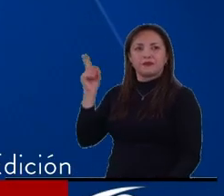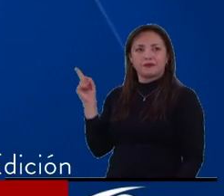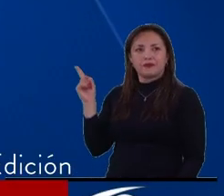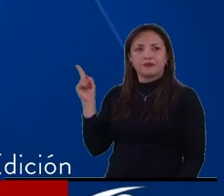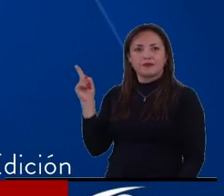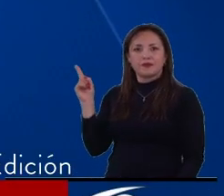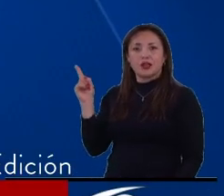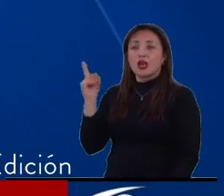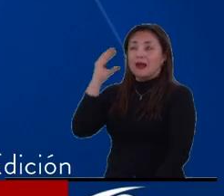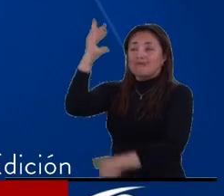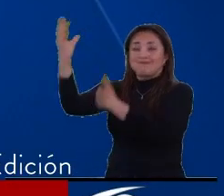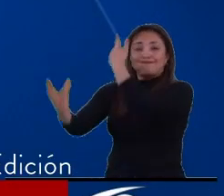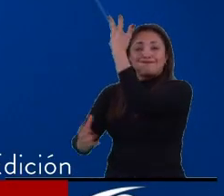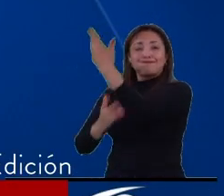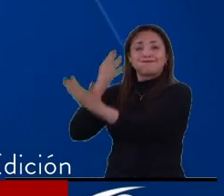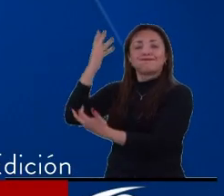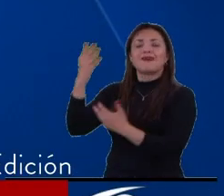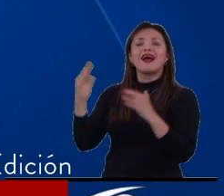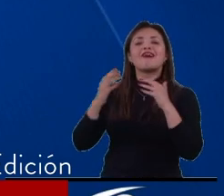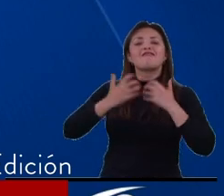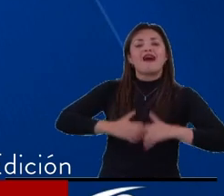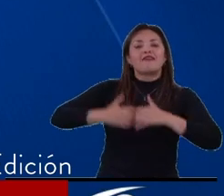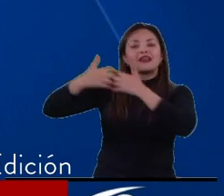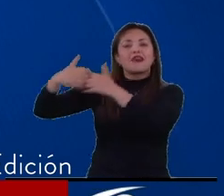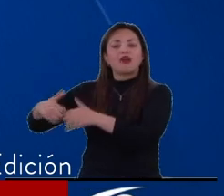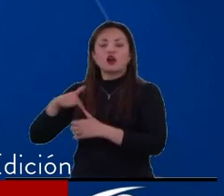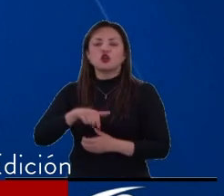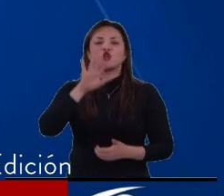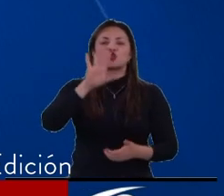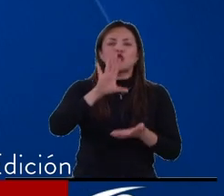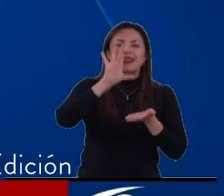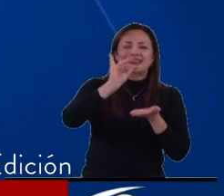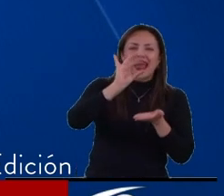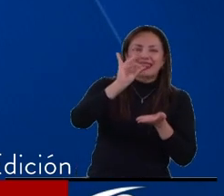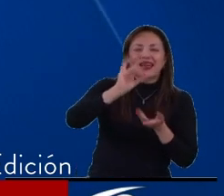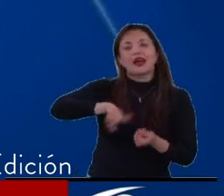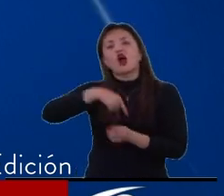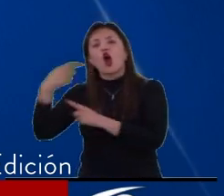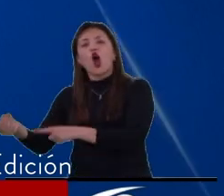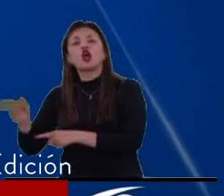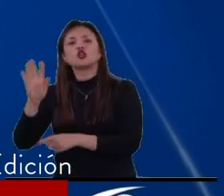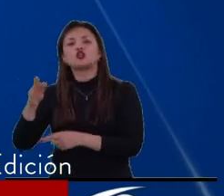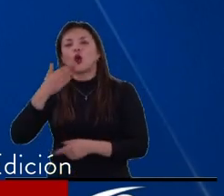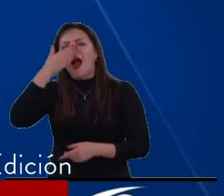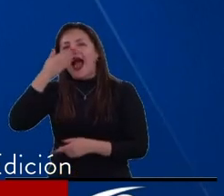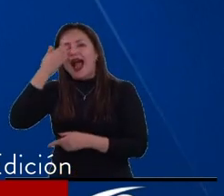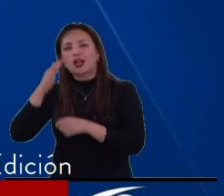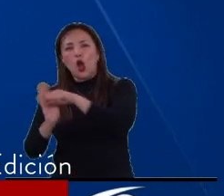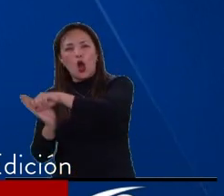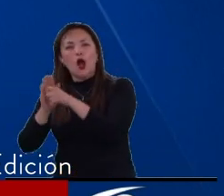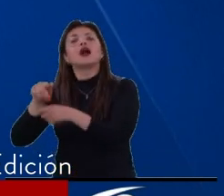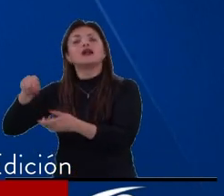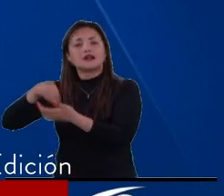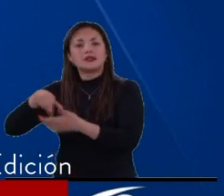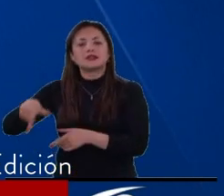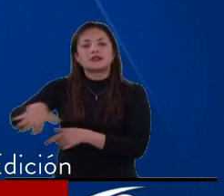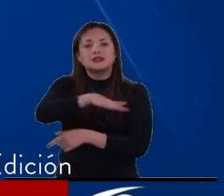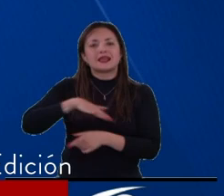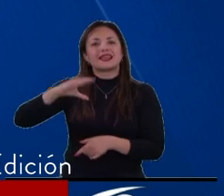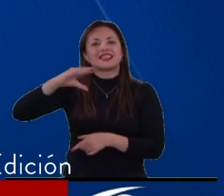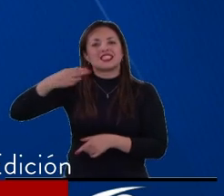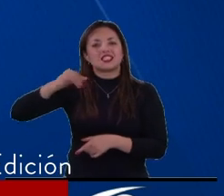La conflagración se presentó en 2 fábricas, una de pegante y otra de alcohol, ubicadas en el municipio de Chipaque. 5 vehículos